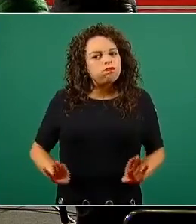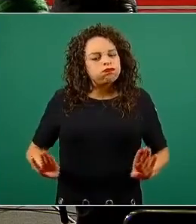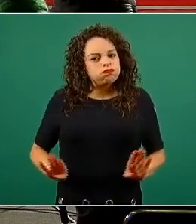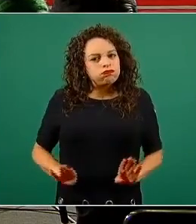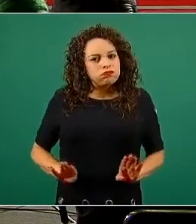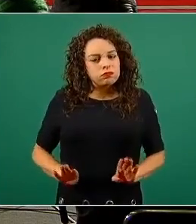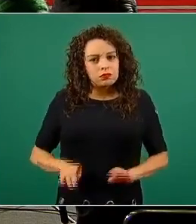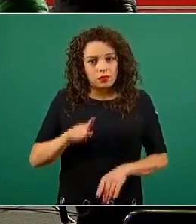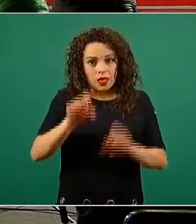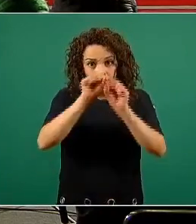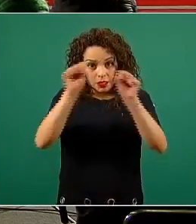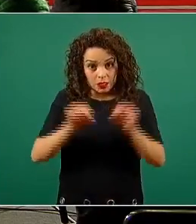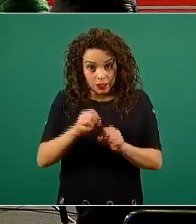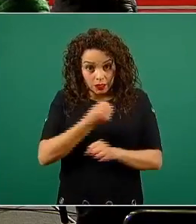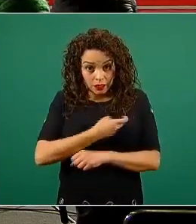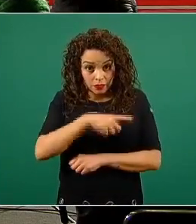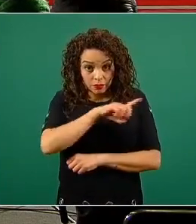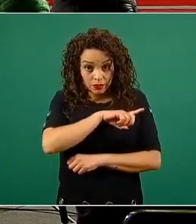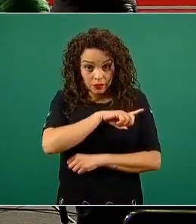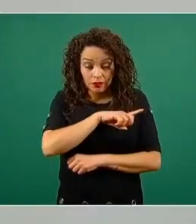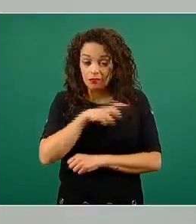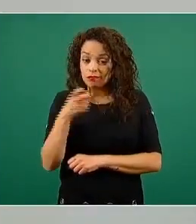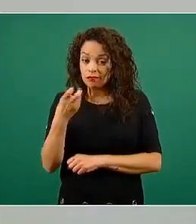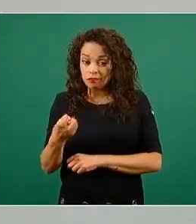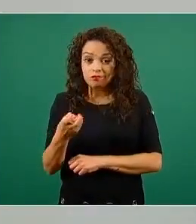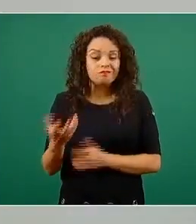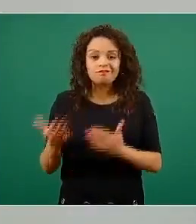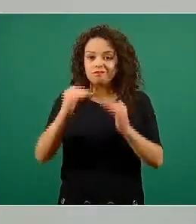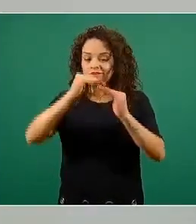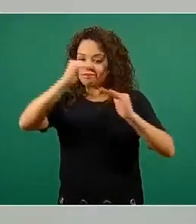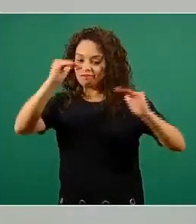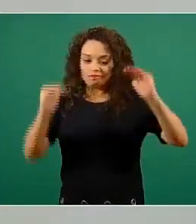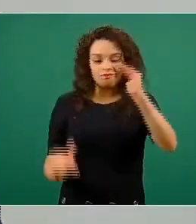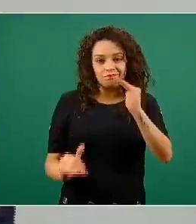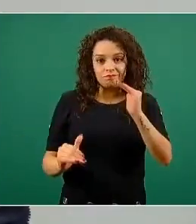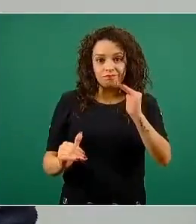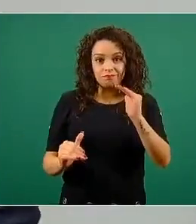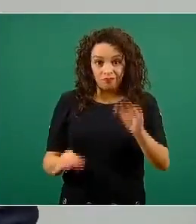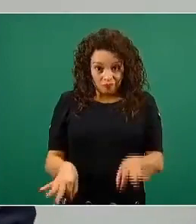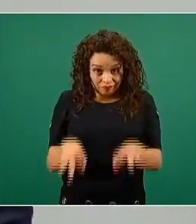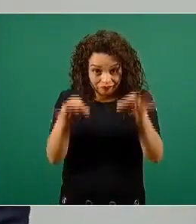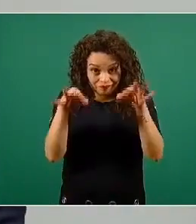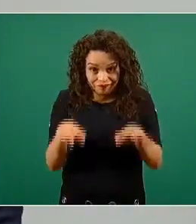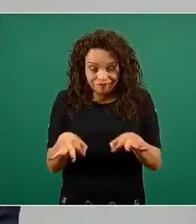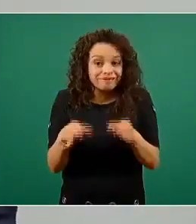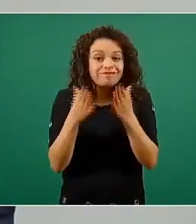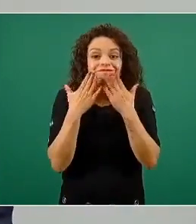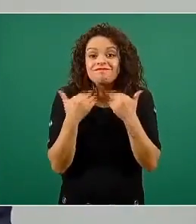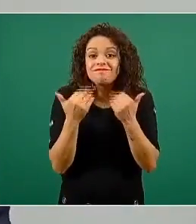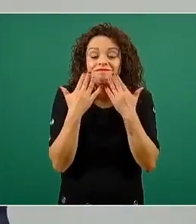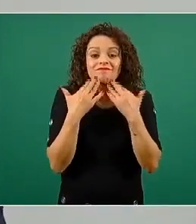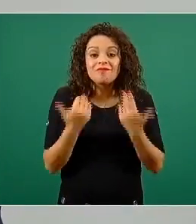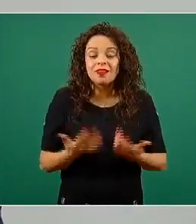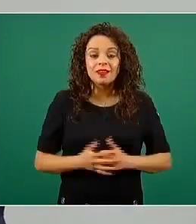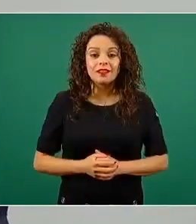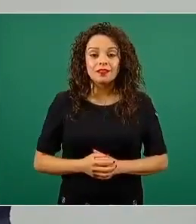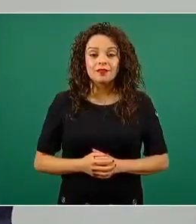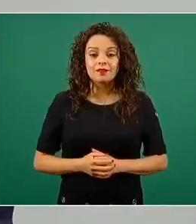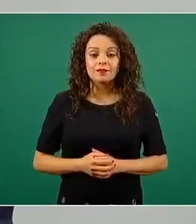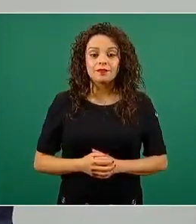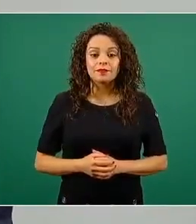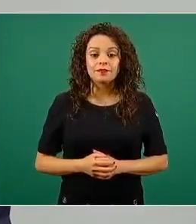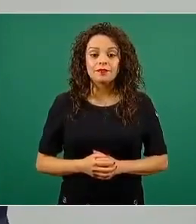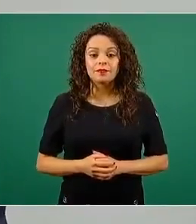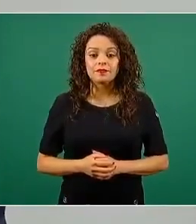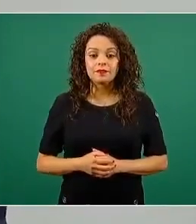que los sistemas de salud de la región sean excesivamente inequitativos e ineficientes. Es el hecho de que dentro de lo que